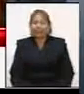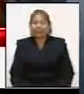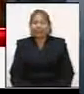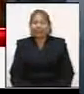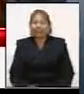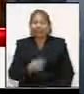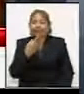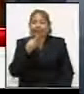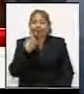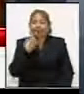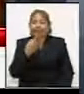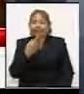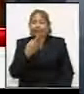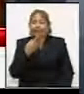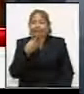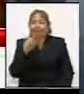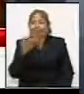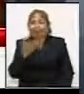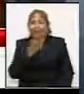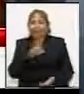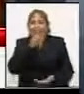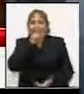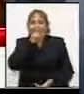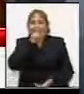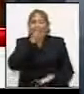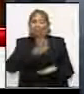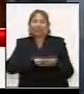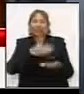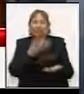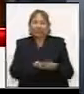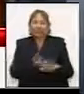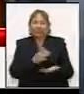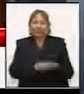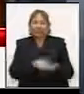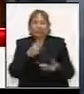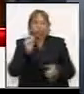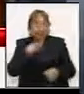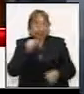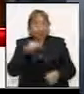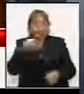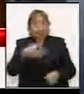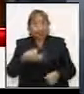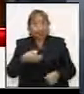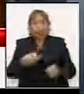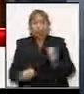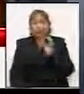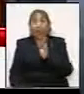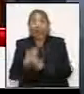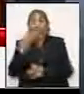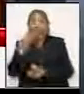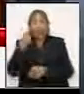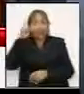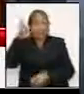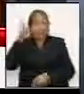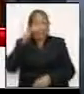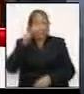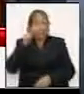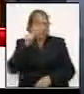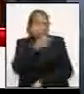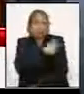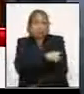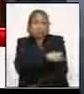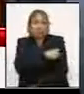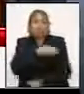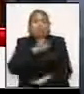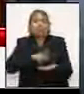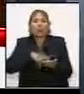Podemos decir, y alguien dijo, polladas. Efectivamente, en Arequipa han tenido que hacer una pollada en el hospital